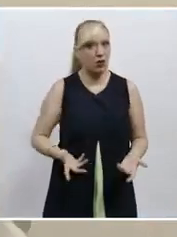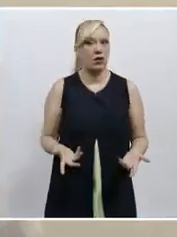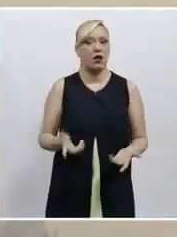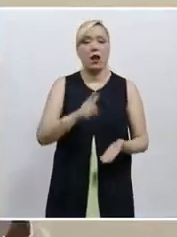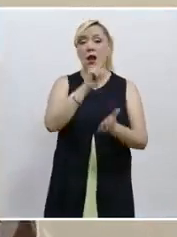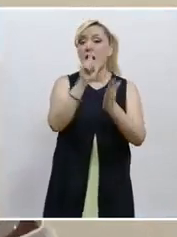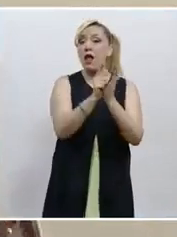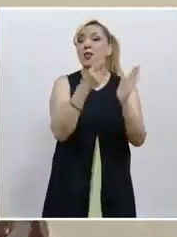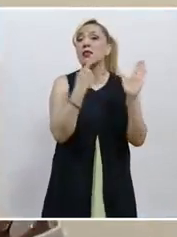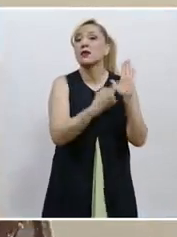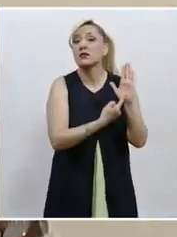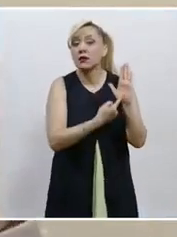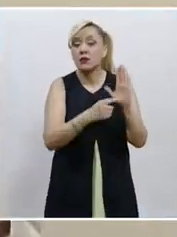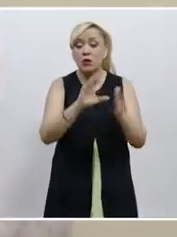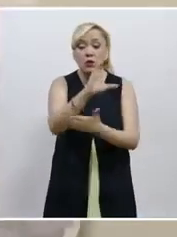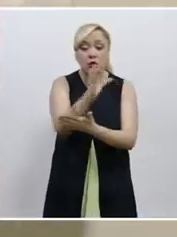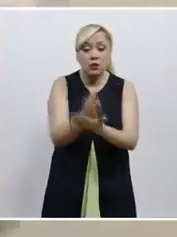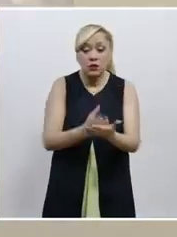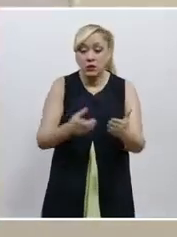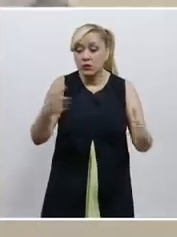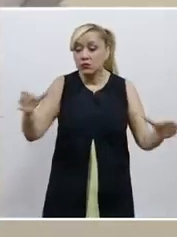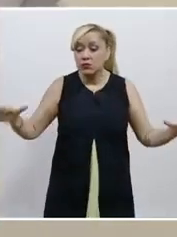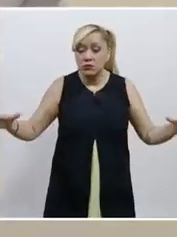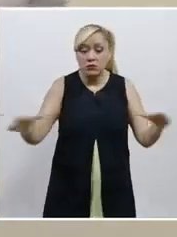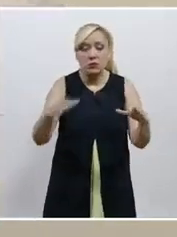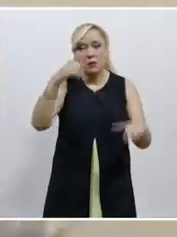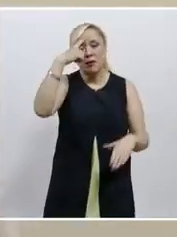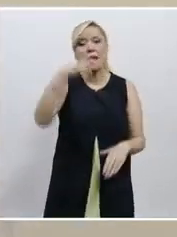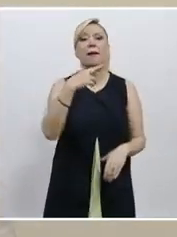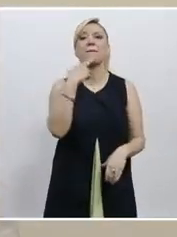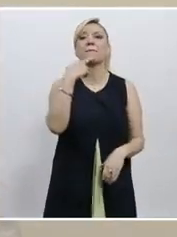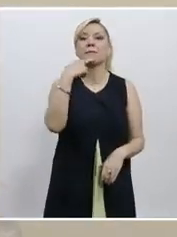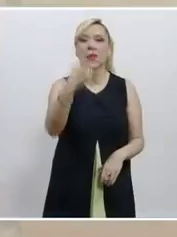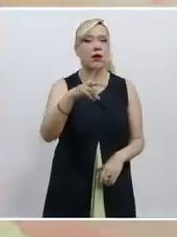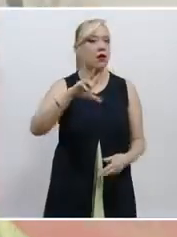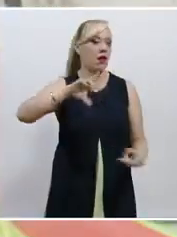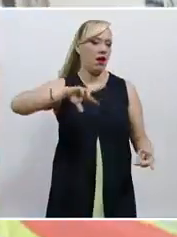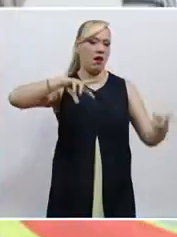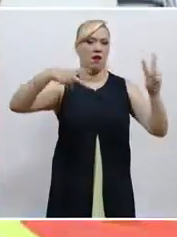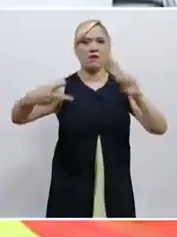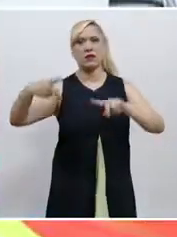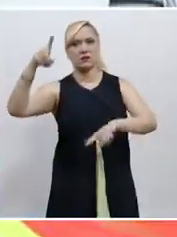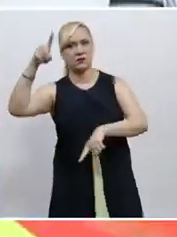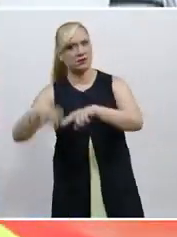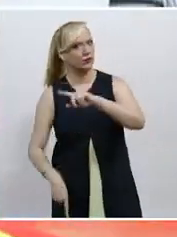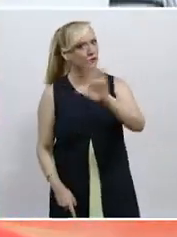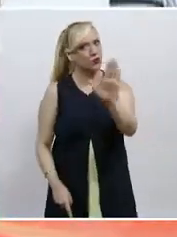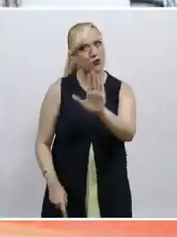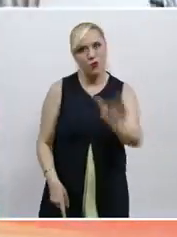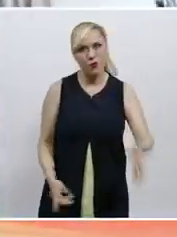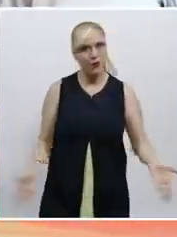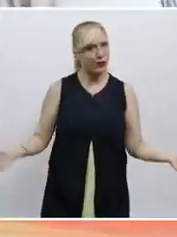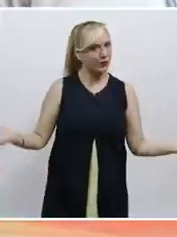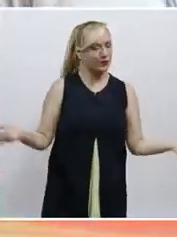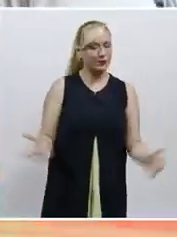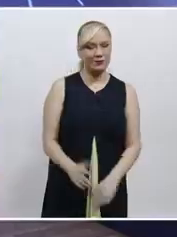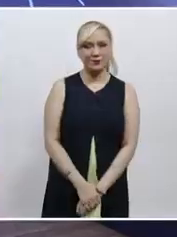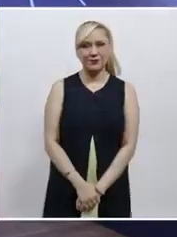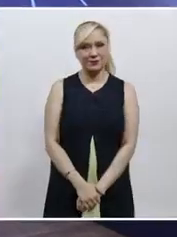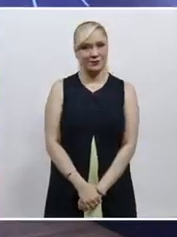un contrato colectivo de trabajo es para mejorar, nunca para disminuir. Poder Informativo, Rosy